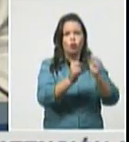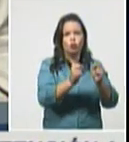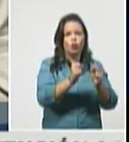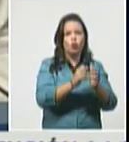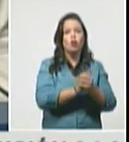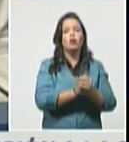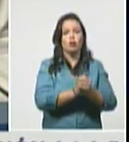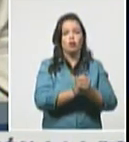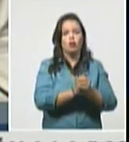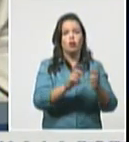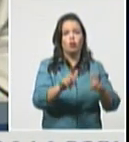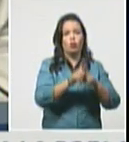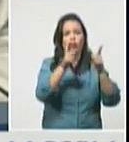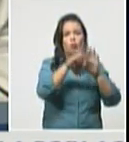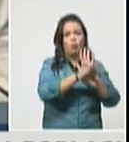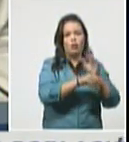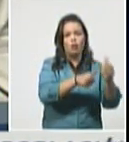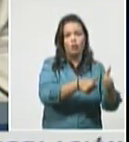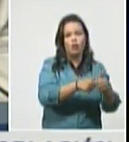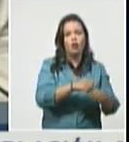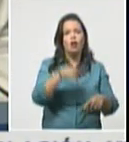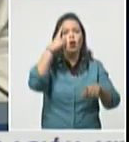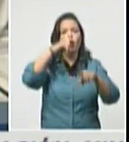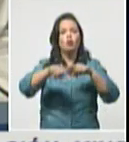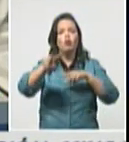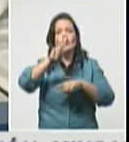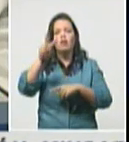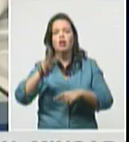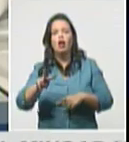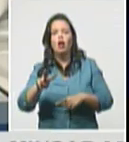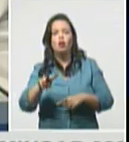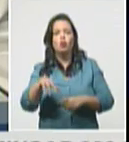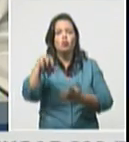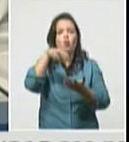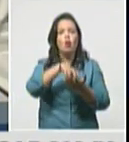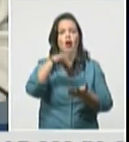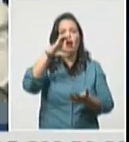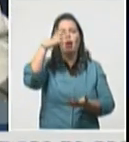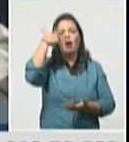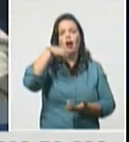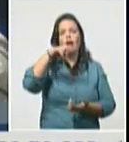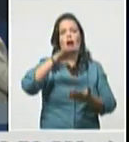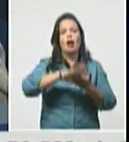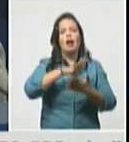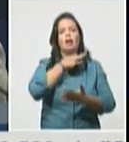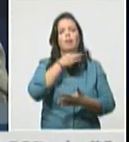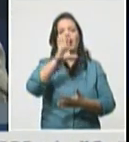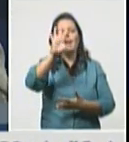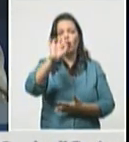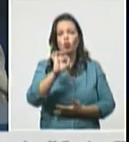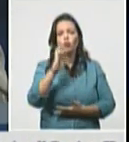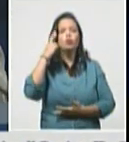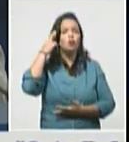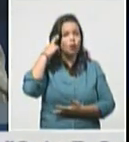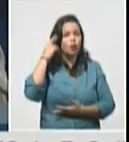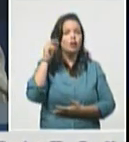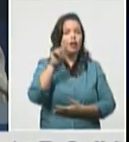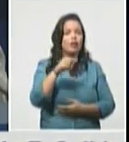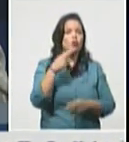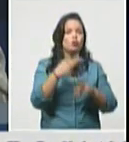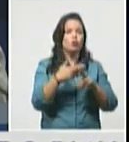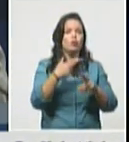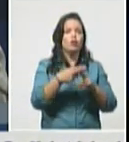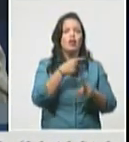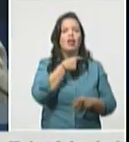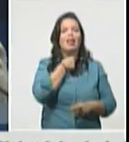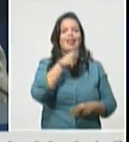de los primeros, y eso es lo que se considera un evento, y que reitero, eso ya lleva un